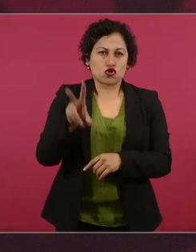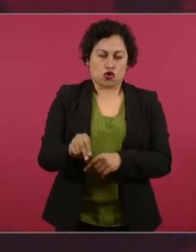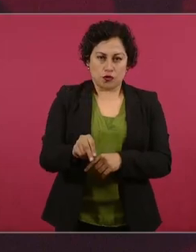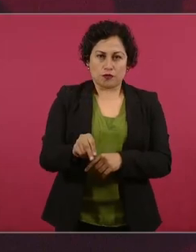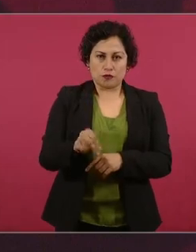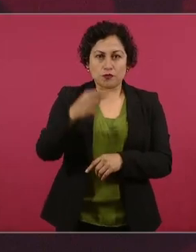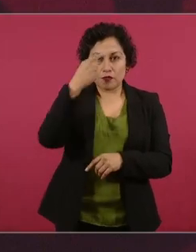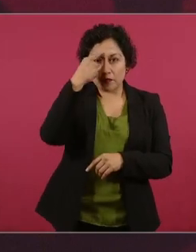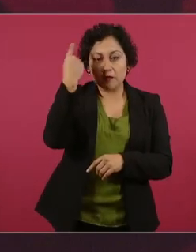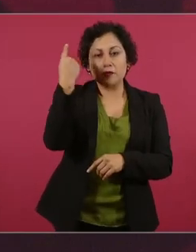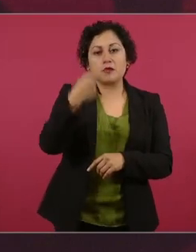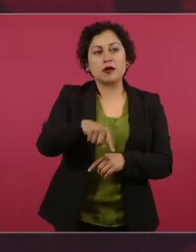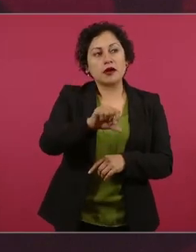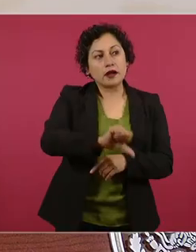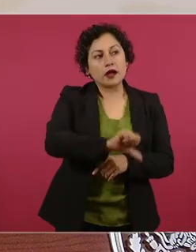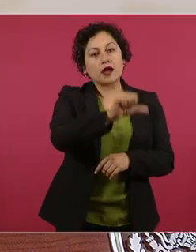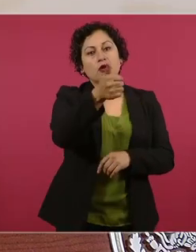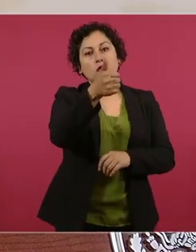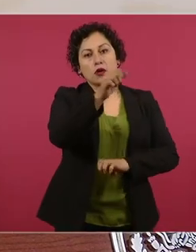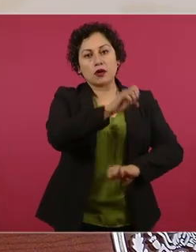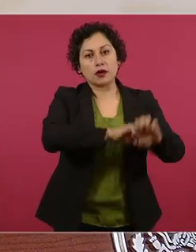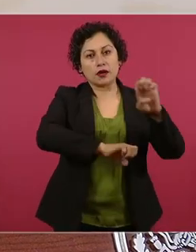le da